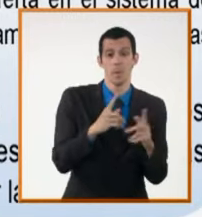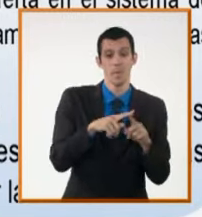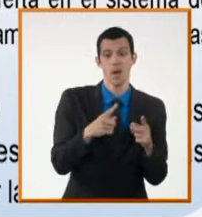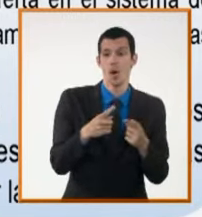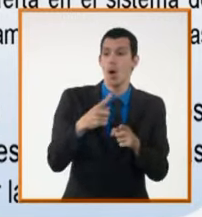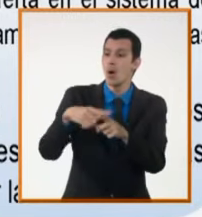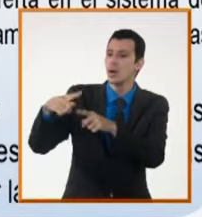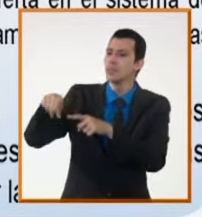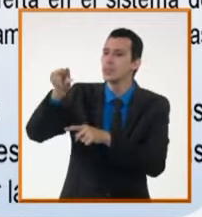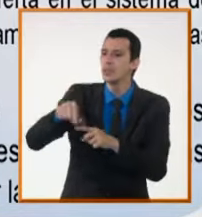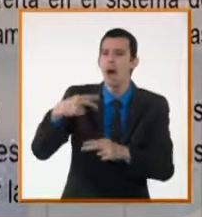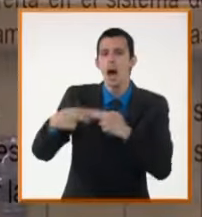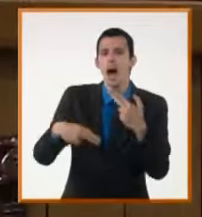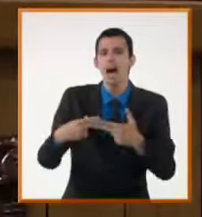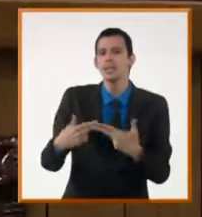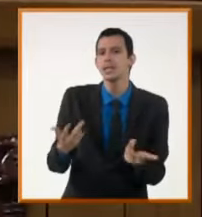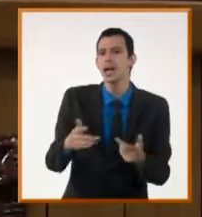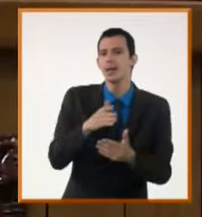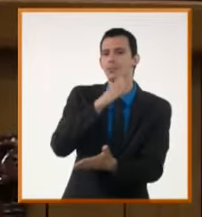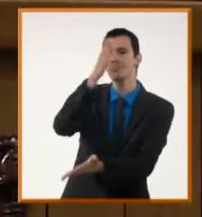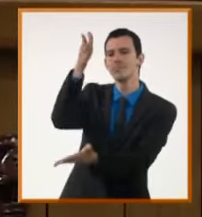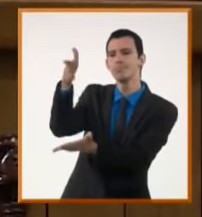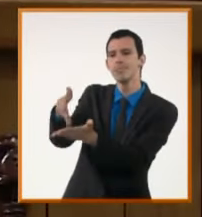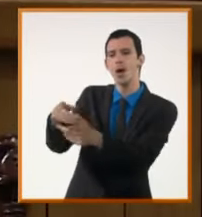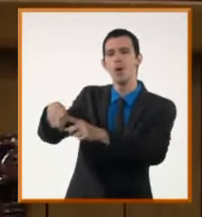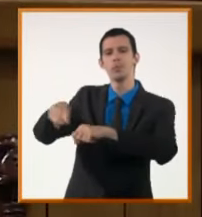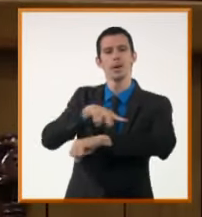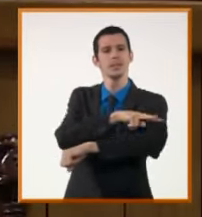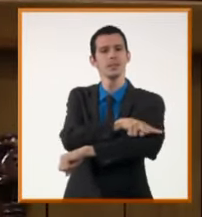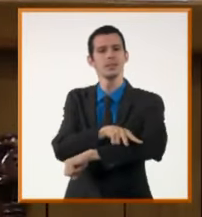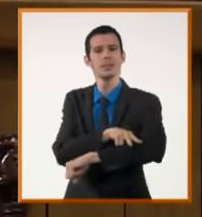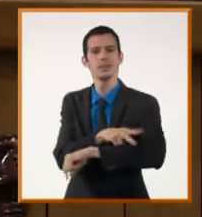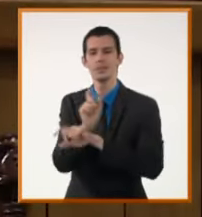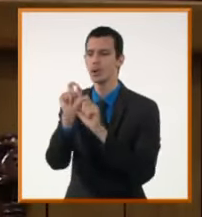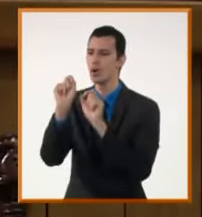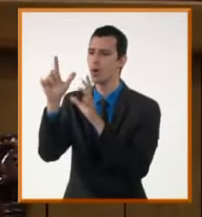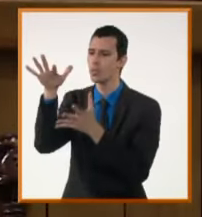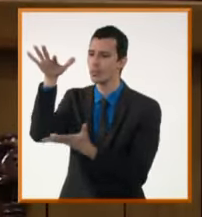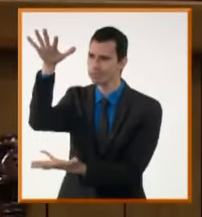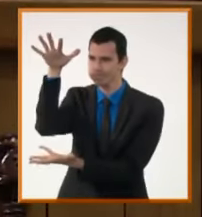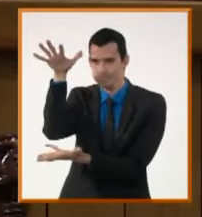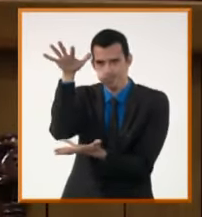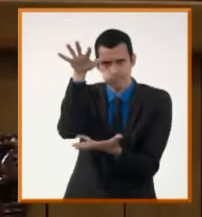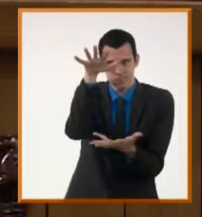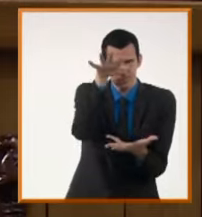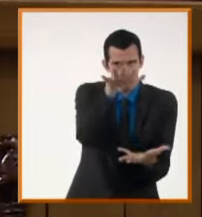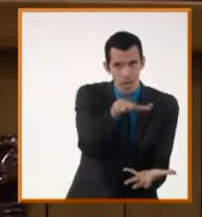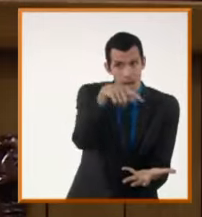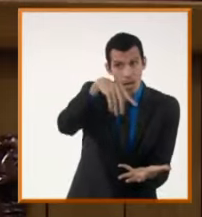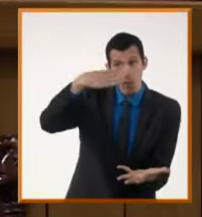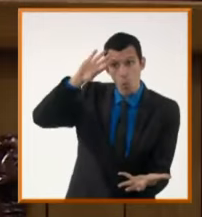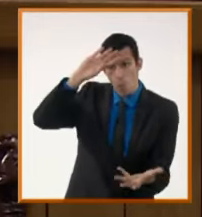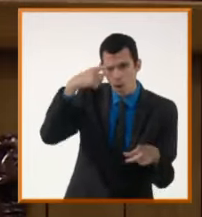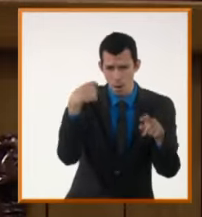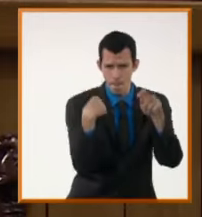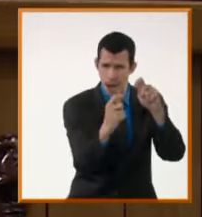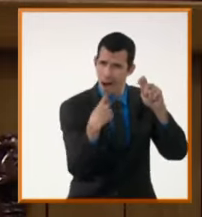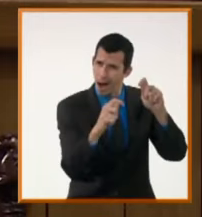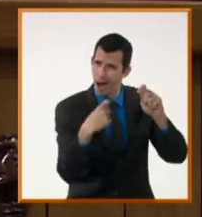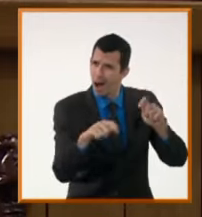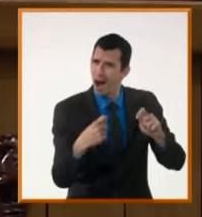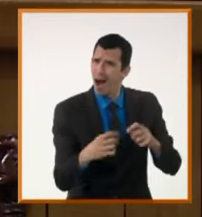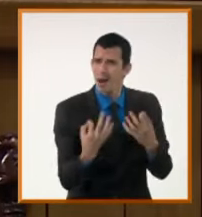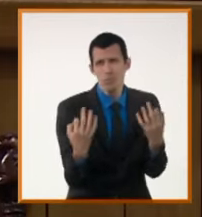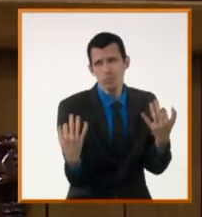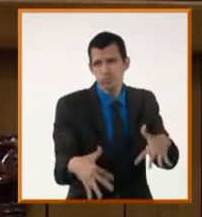Nosotros todo lo hemos hecho varios años, esto se vence ahora el día 31 y hemos tomado la decisión de que una vez